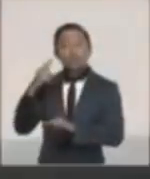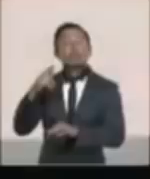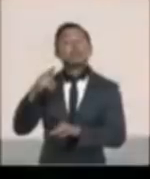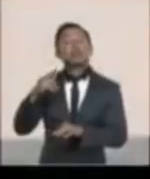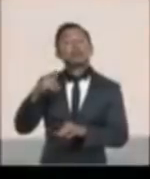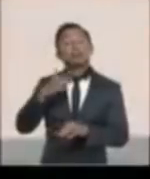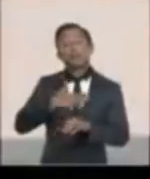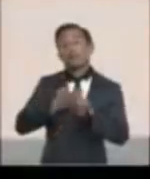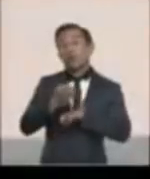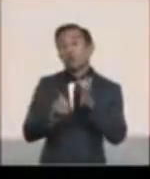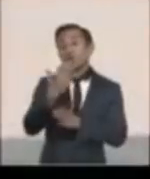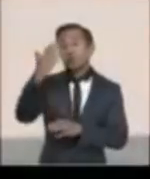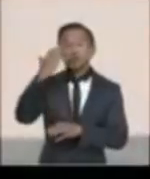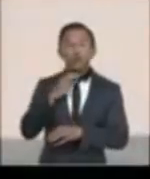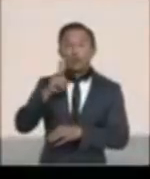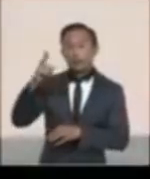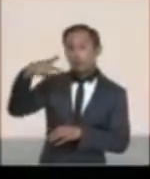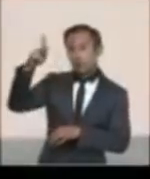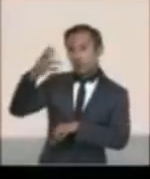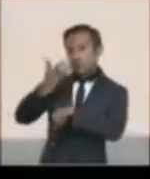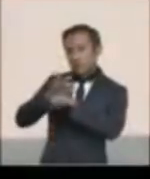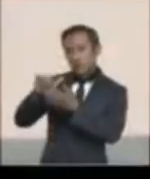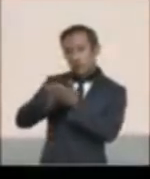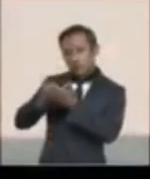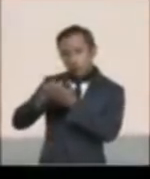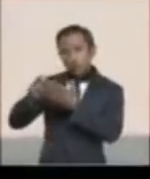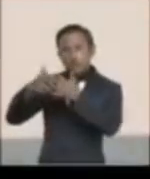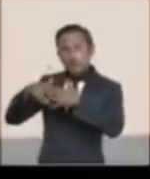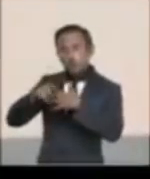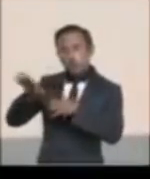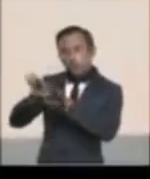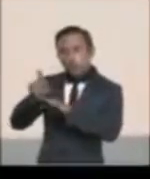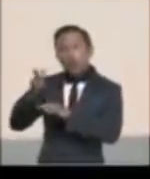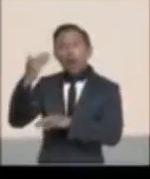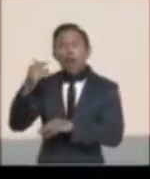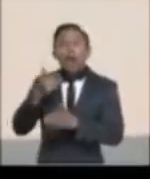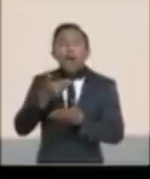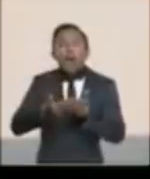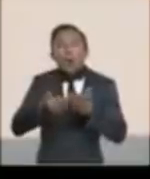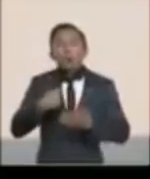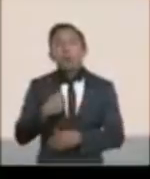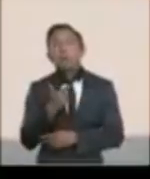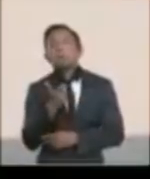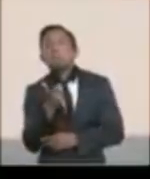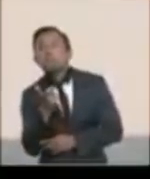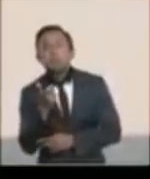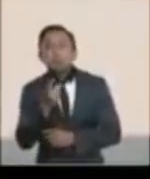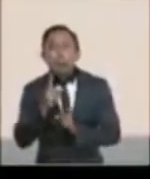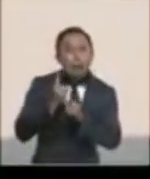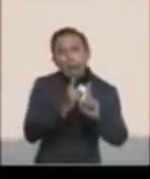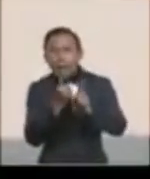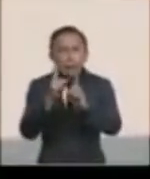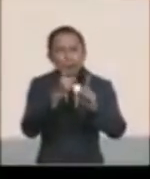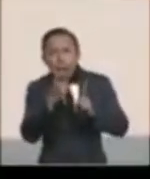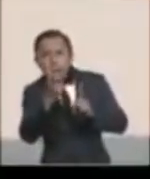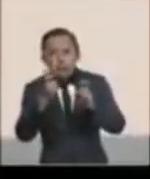Nueva York, que tiene un sistema que se llama Comstat. Ya no podemos seguir con la pistolita y solamente el proceso de persecución. Hoy tenemos